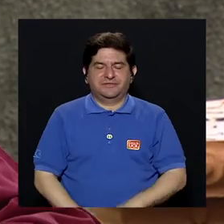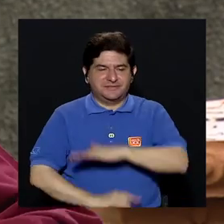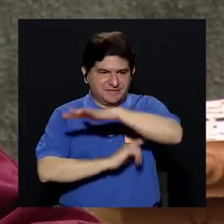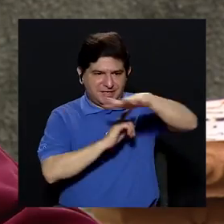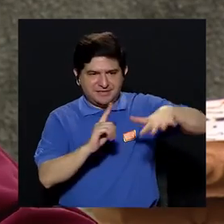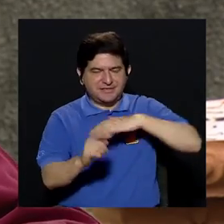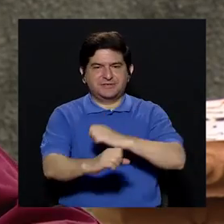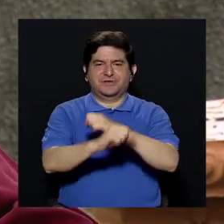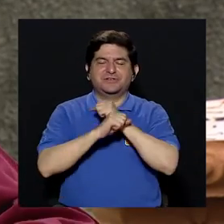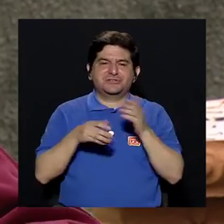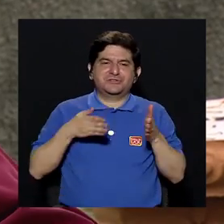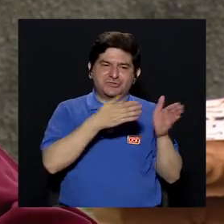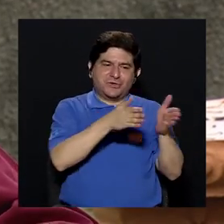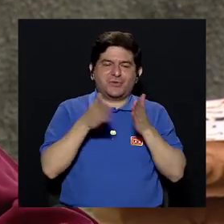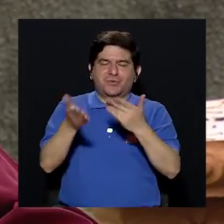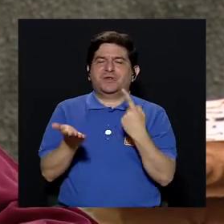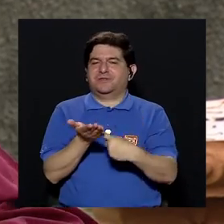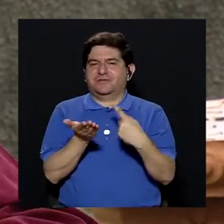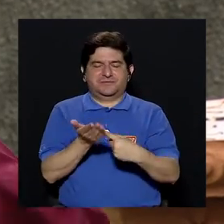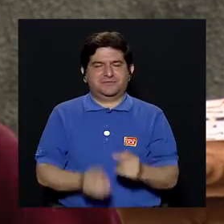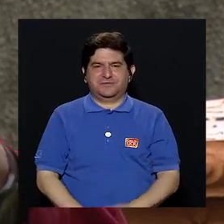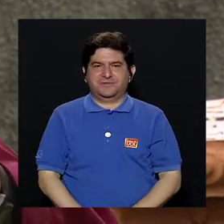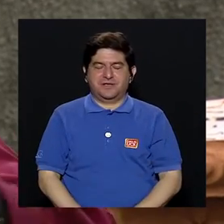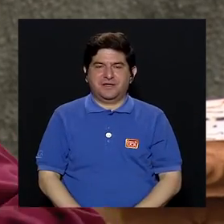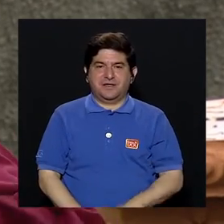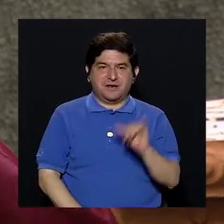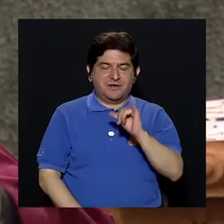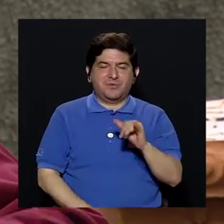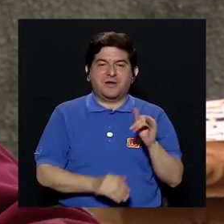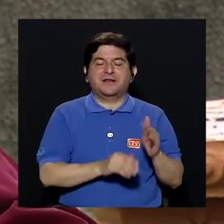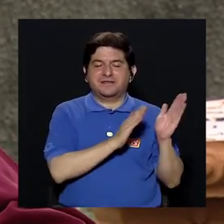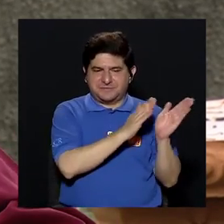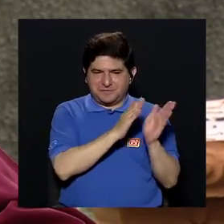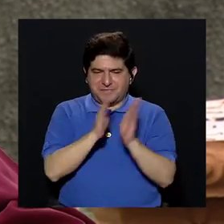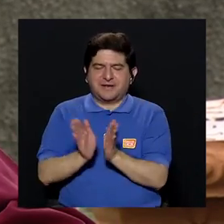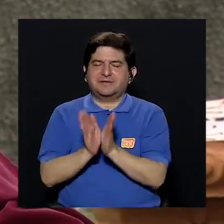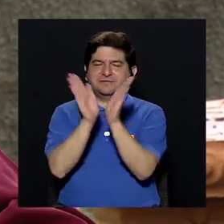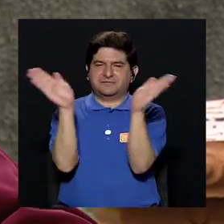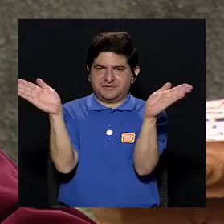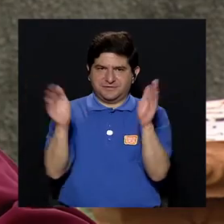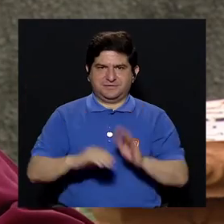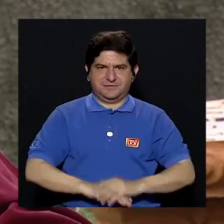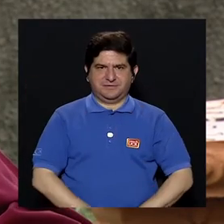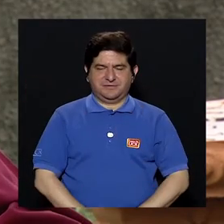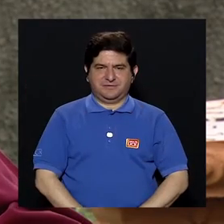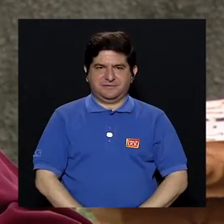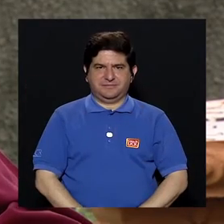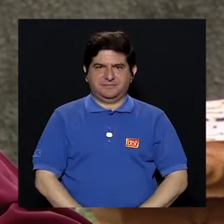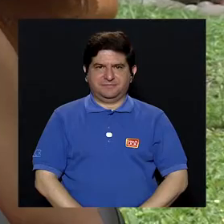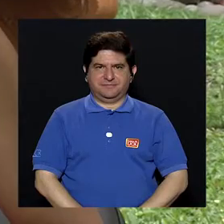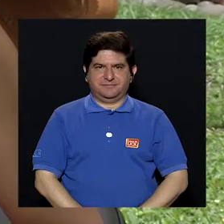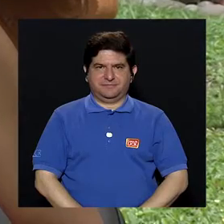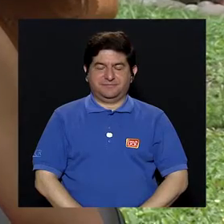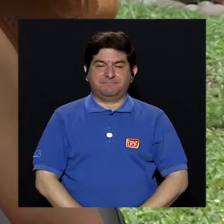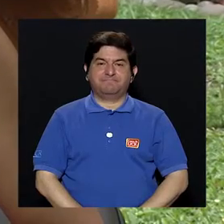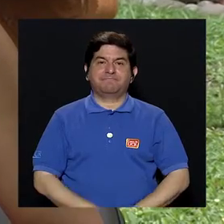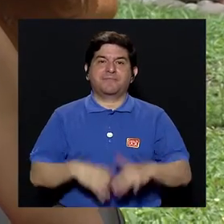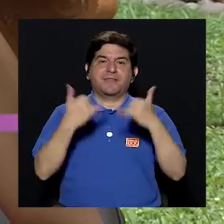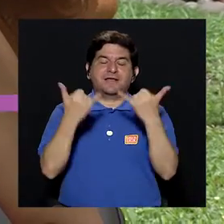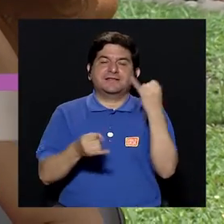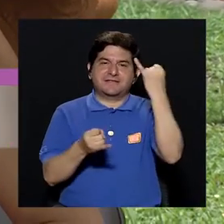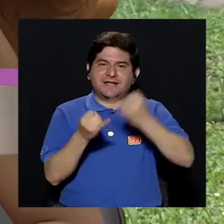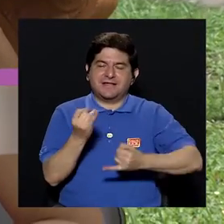del entorno de seguridad vial que estamos discutiendo y van hacia el entorno de planificación en general del país. Bueno,